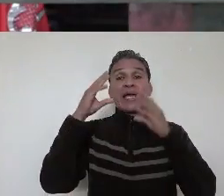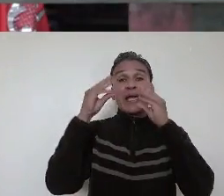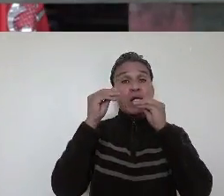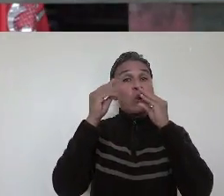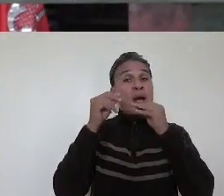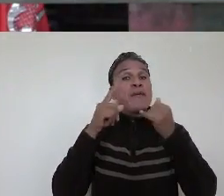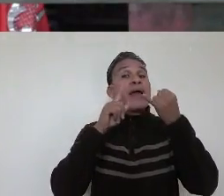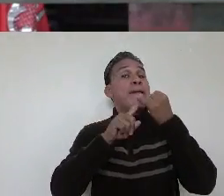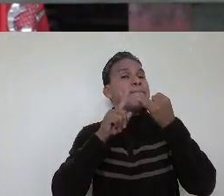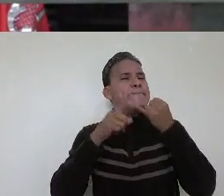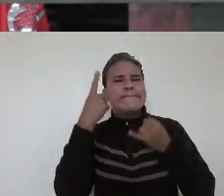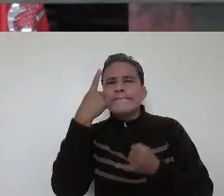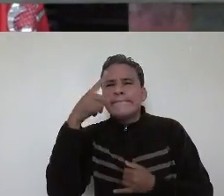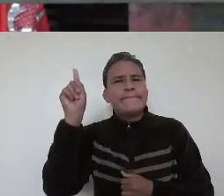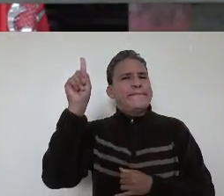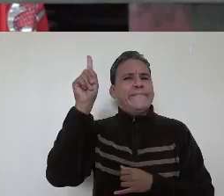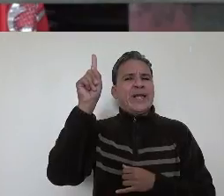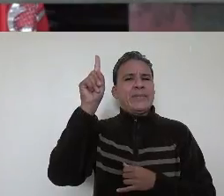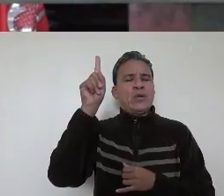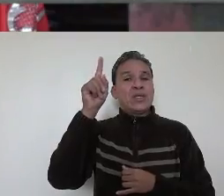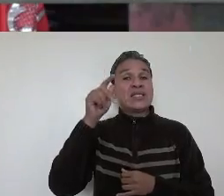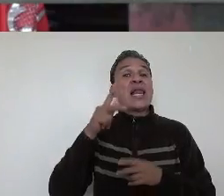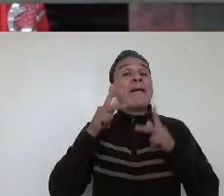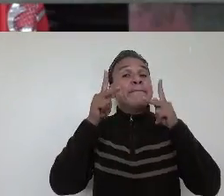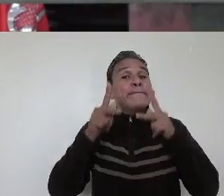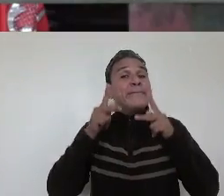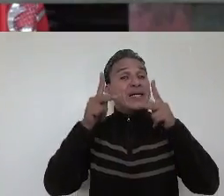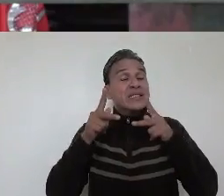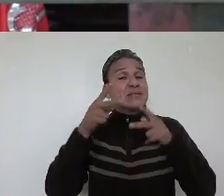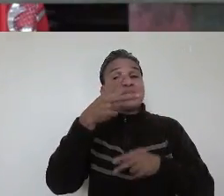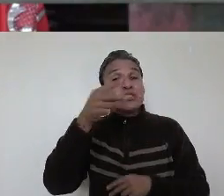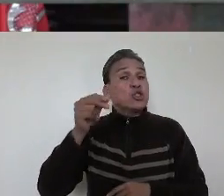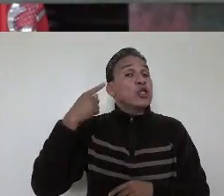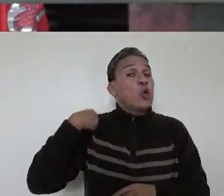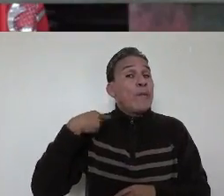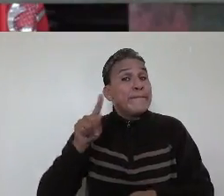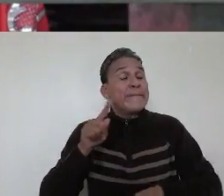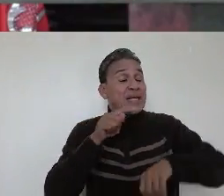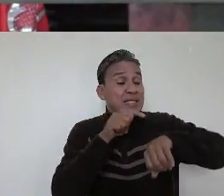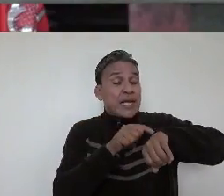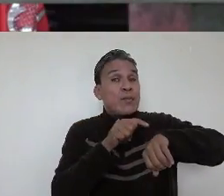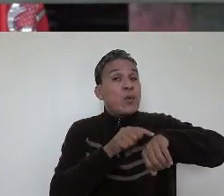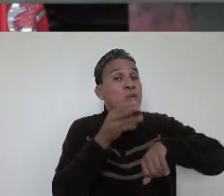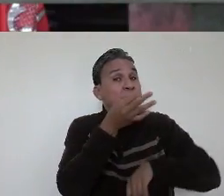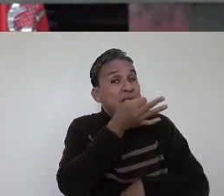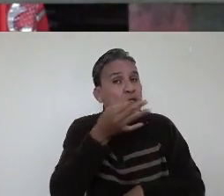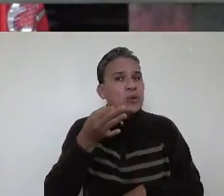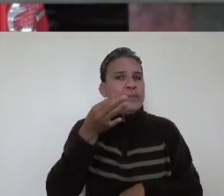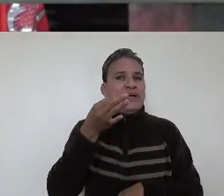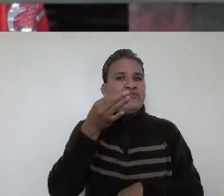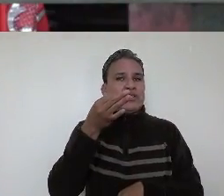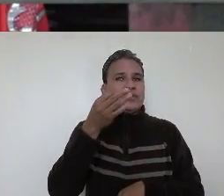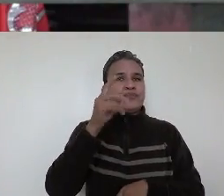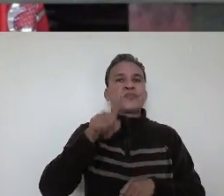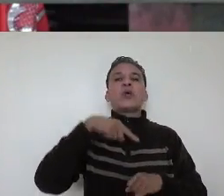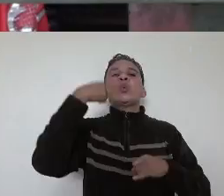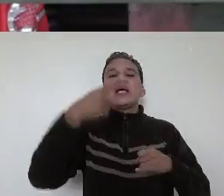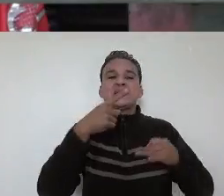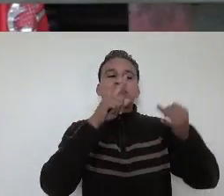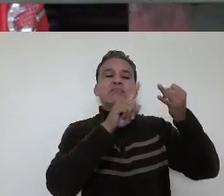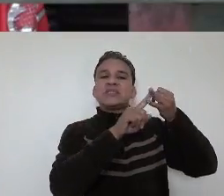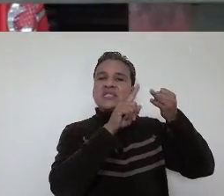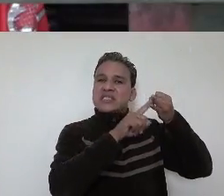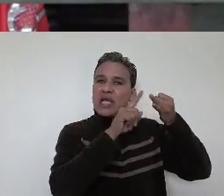nuestra participación, de que no debemos perder el momento oportuno, nos lleva a una segunda conclusión,